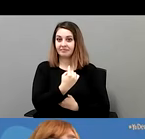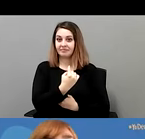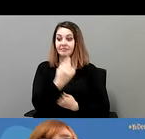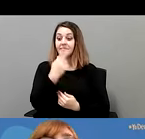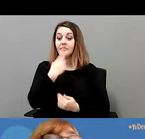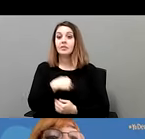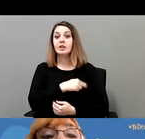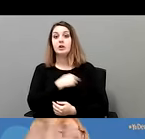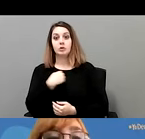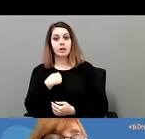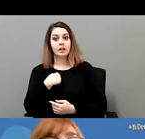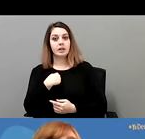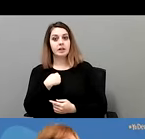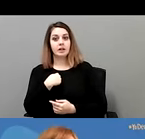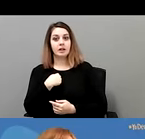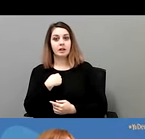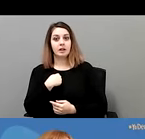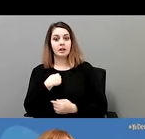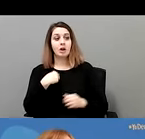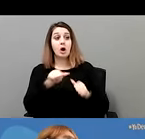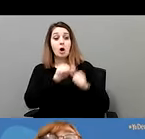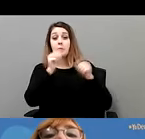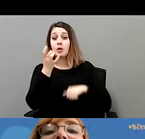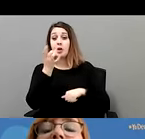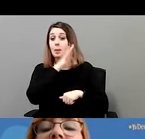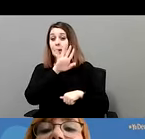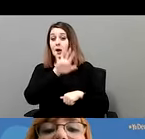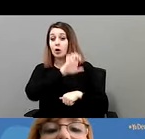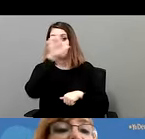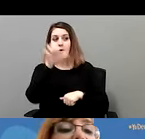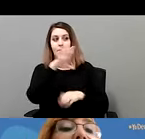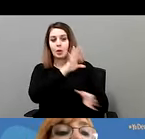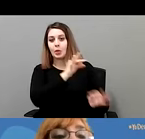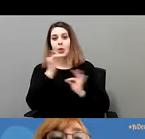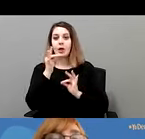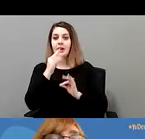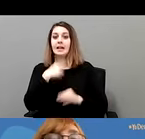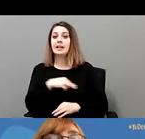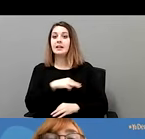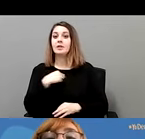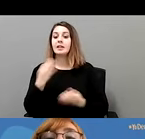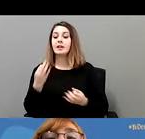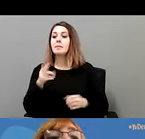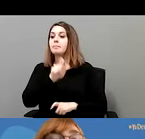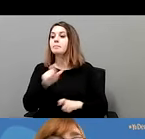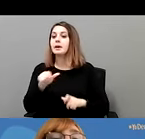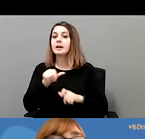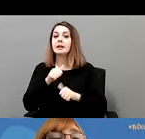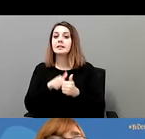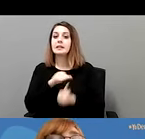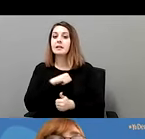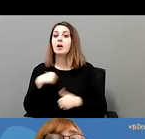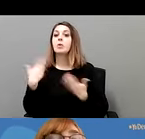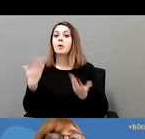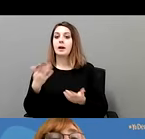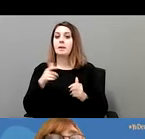Suecia ha cogido el mejor de los modelos a nivel europeo. ¿Y qué dice Suecia? ¿Para quién es la asistencia personal? Para las